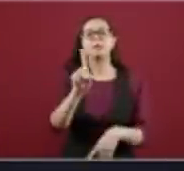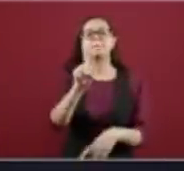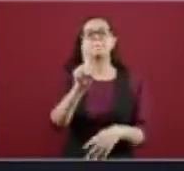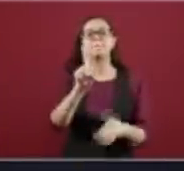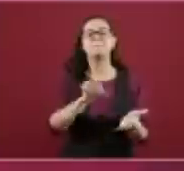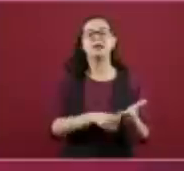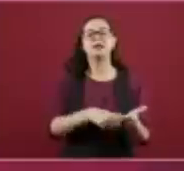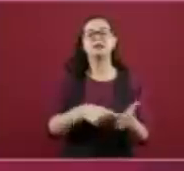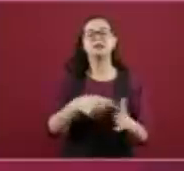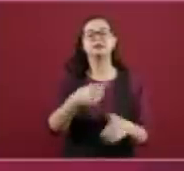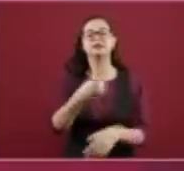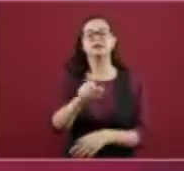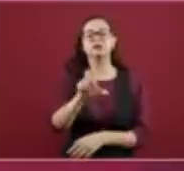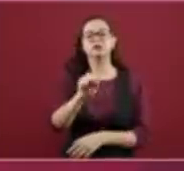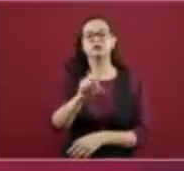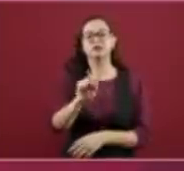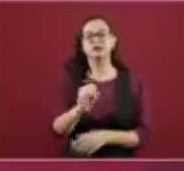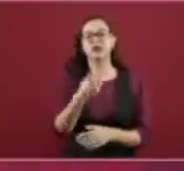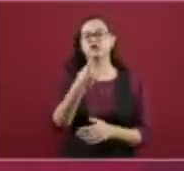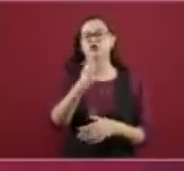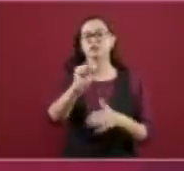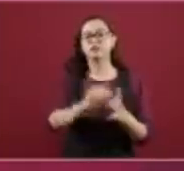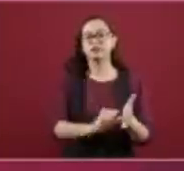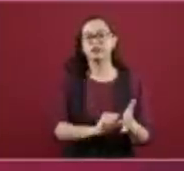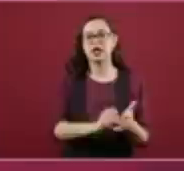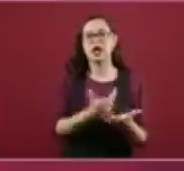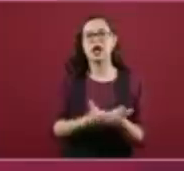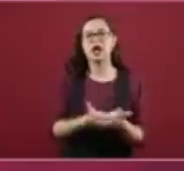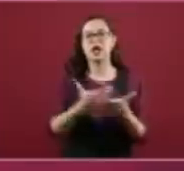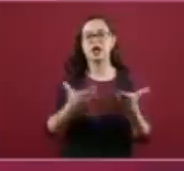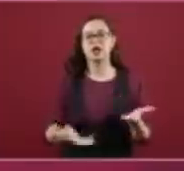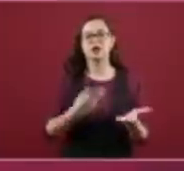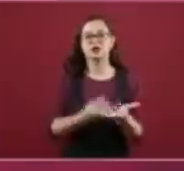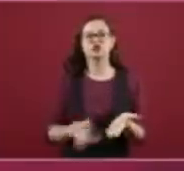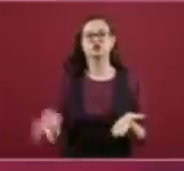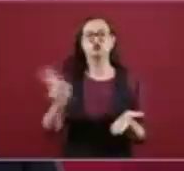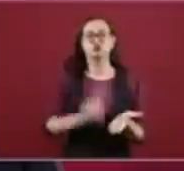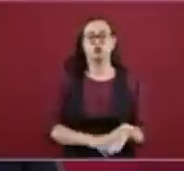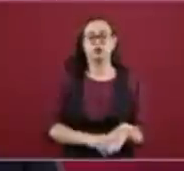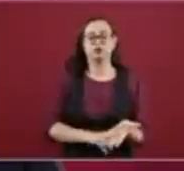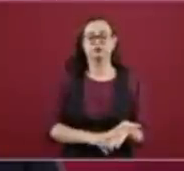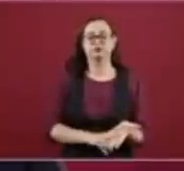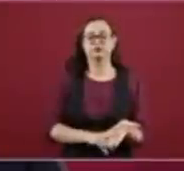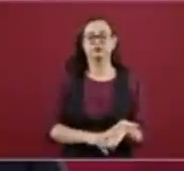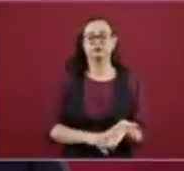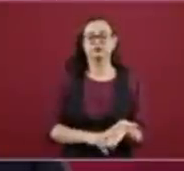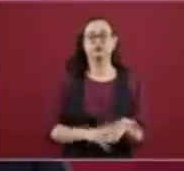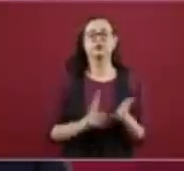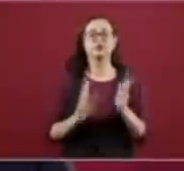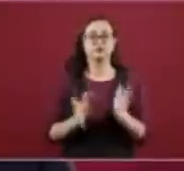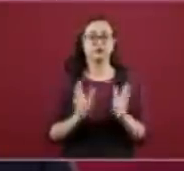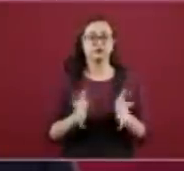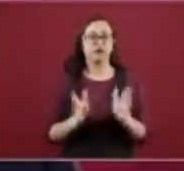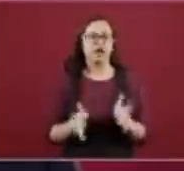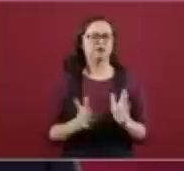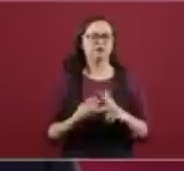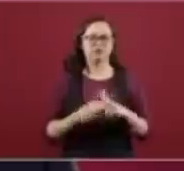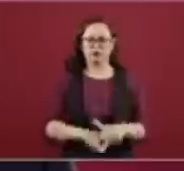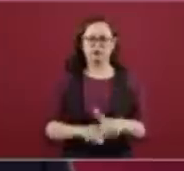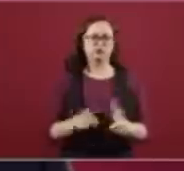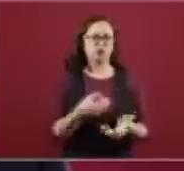1,160 pesos bimestrales. Ahora van a recibir el doble, ya están recibiendo el